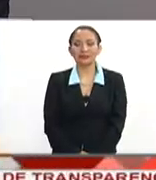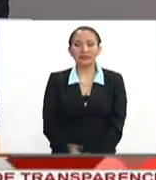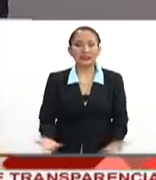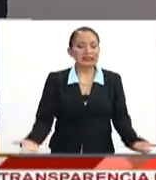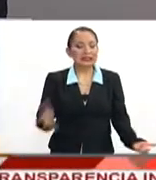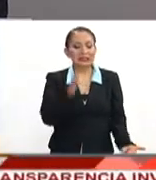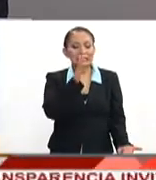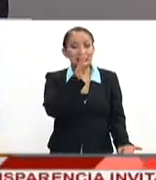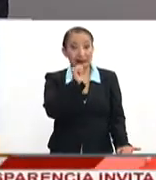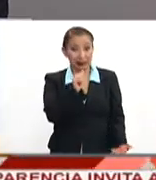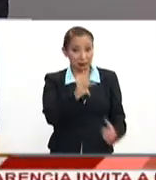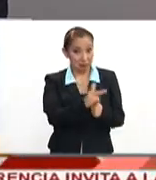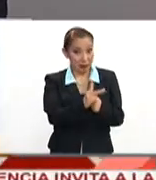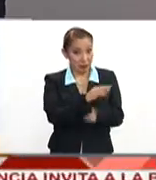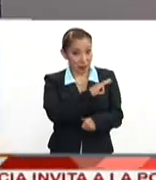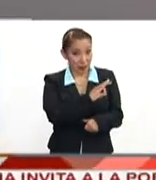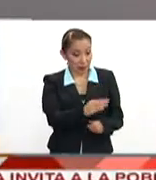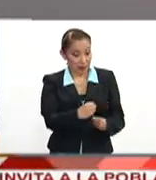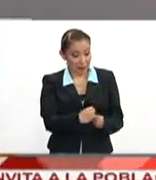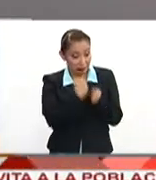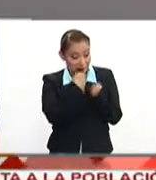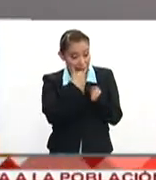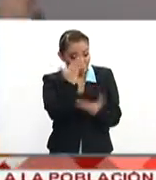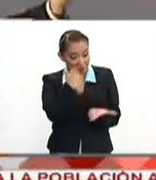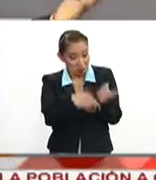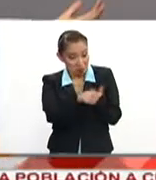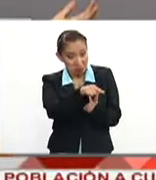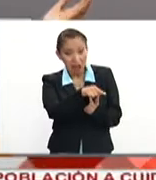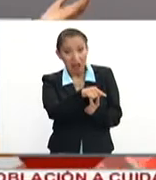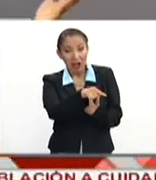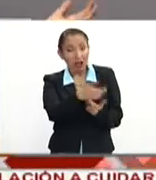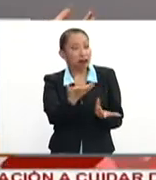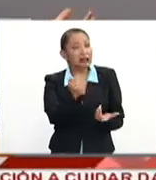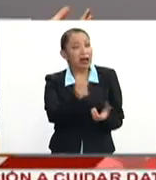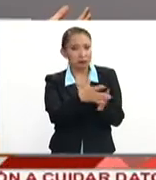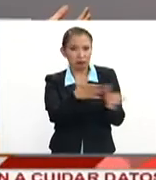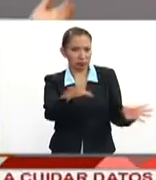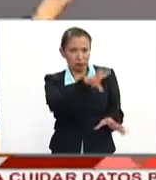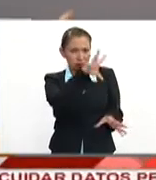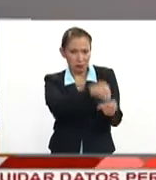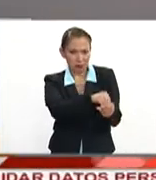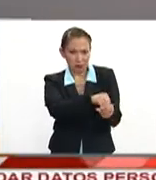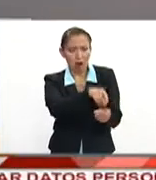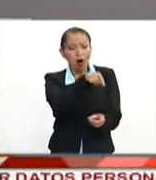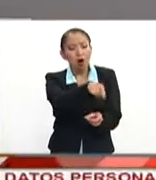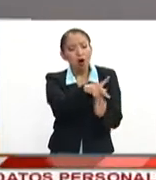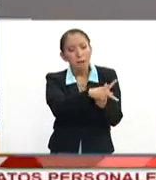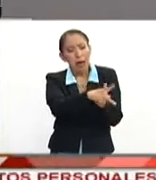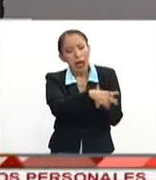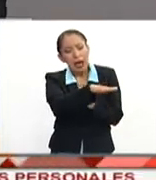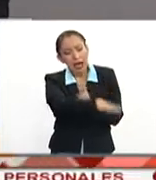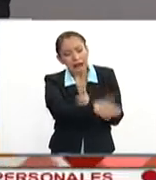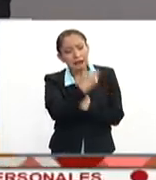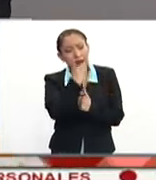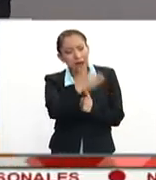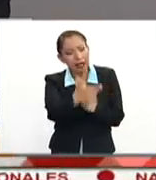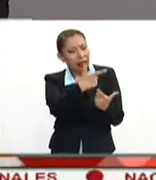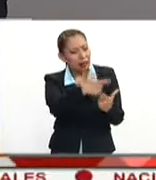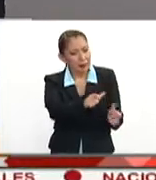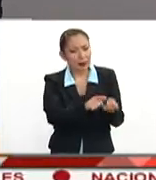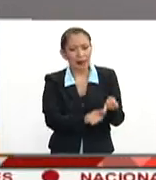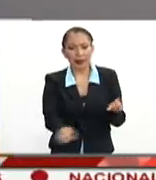existir un país que pueda ser exitoso y exitoso en un sentido amplio, es decir, un país plenamente